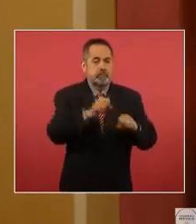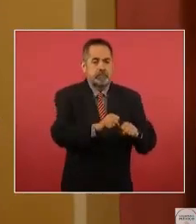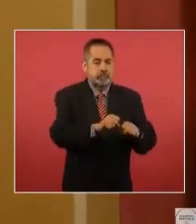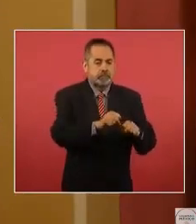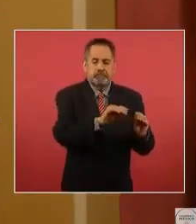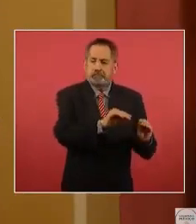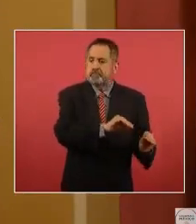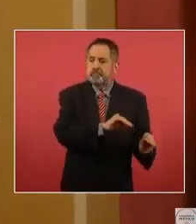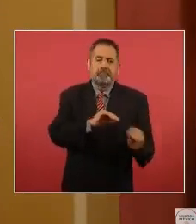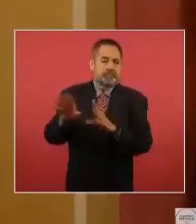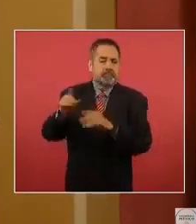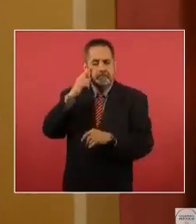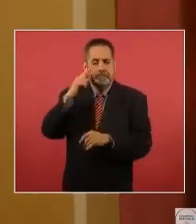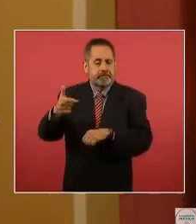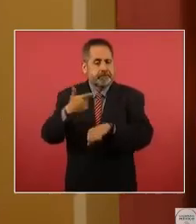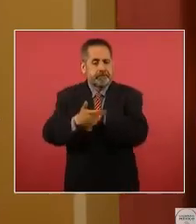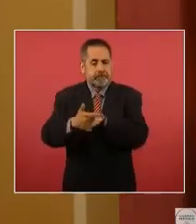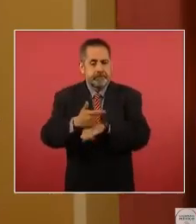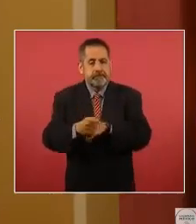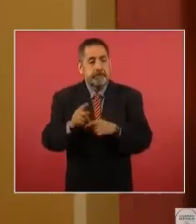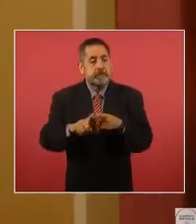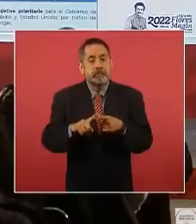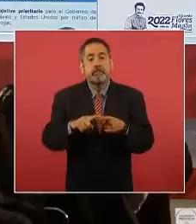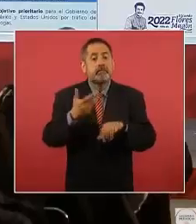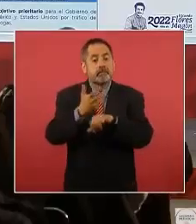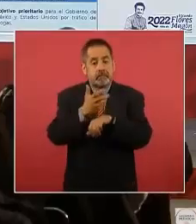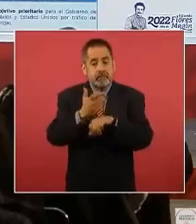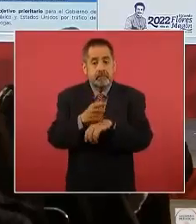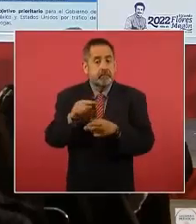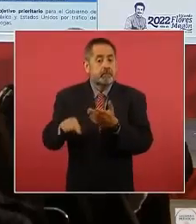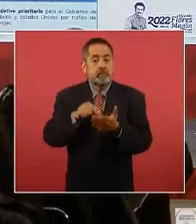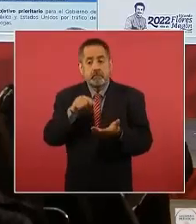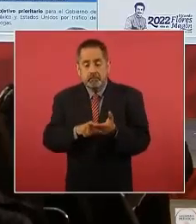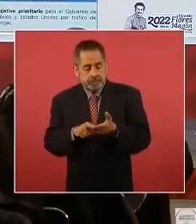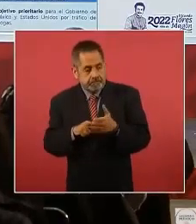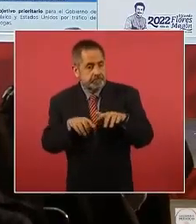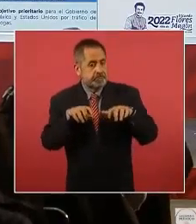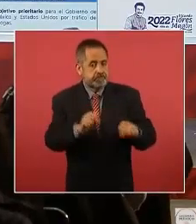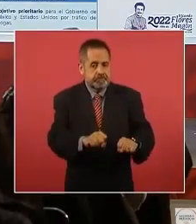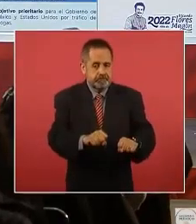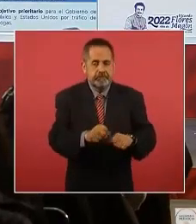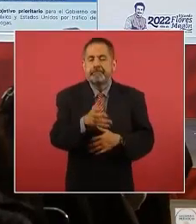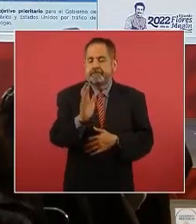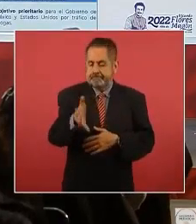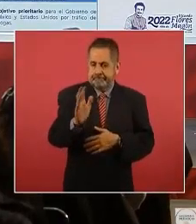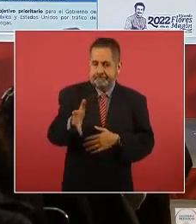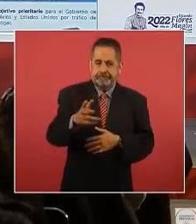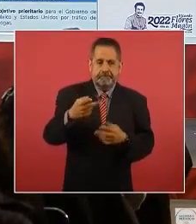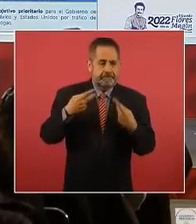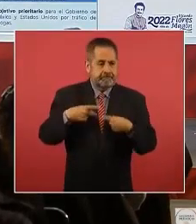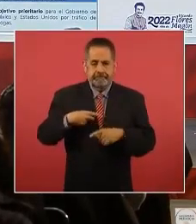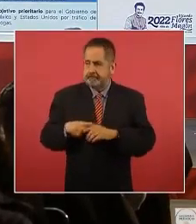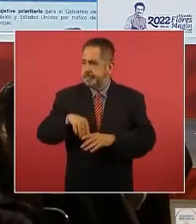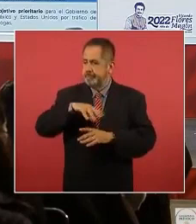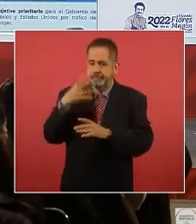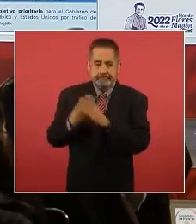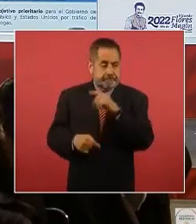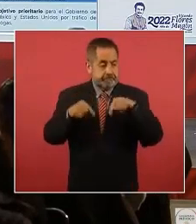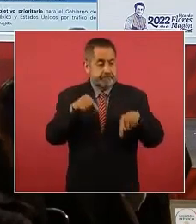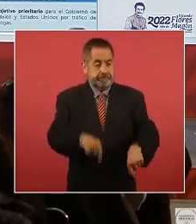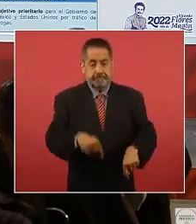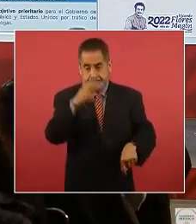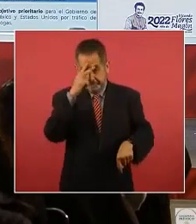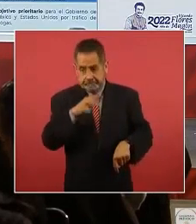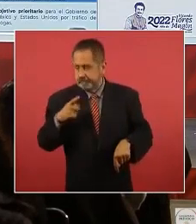extradición de eeuu generada en guatemala pero estas personas estaban en nuestro territorio y